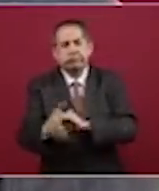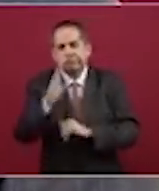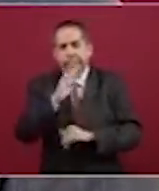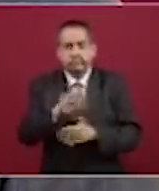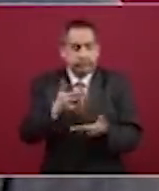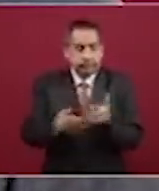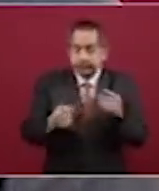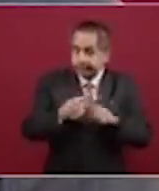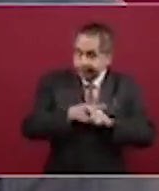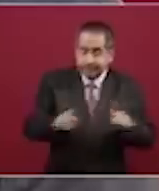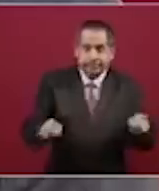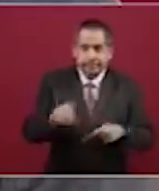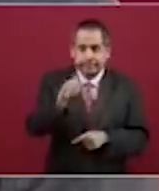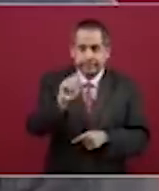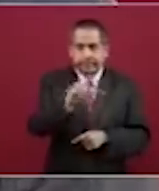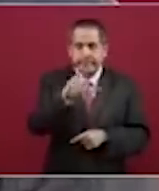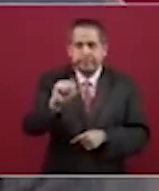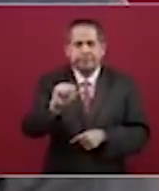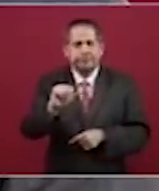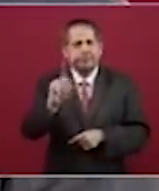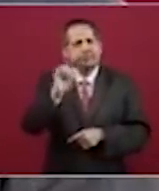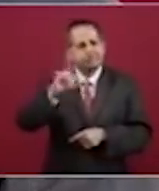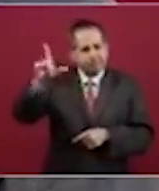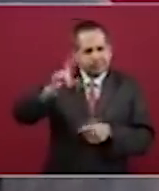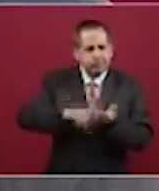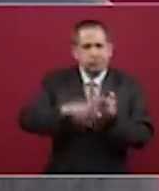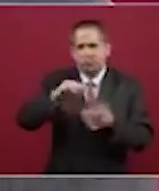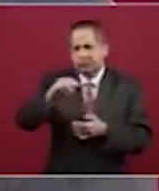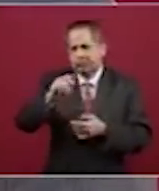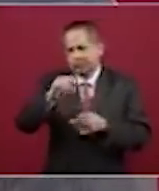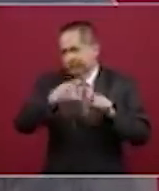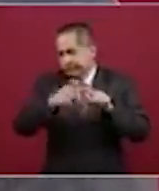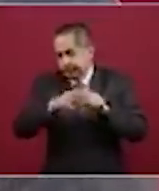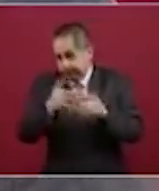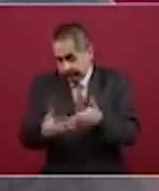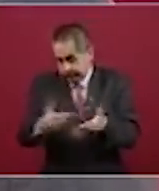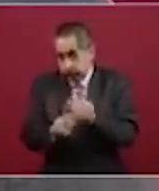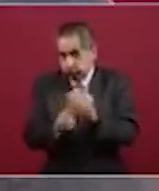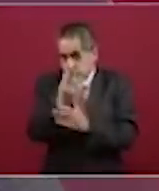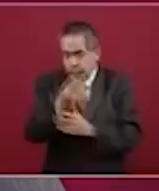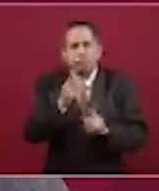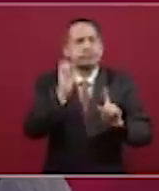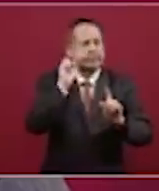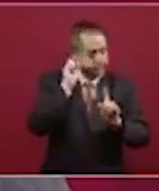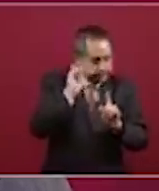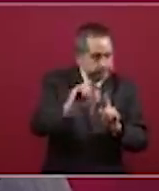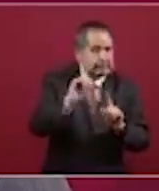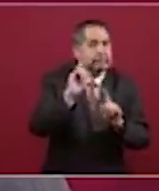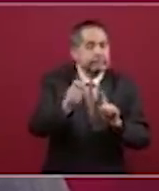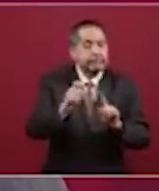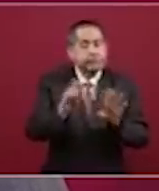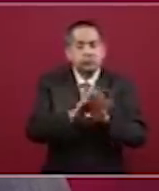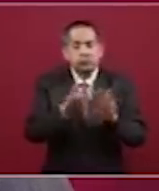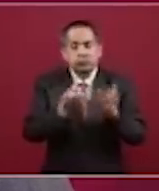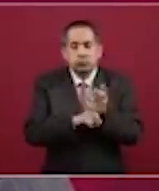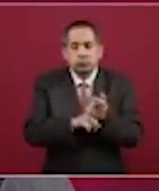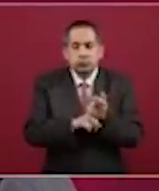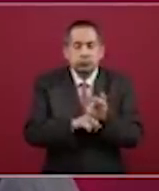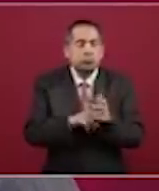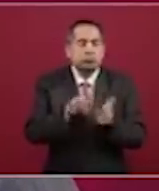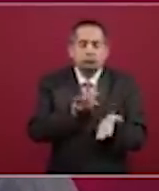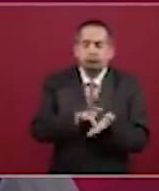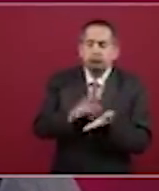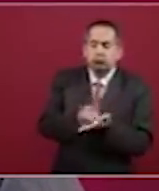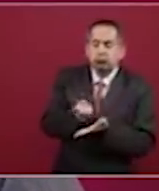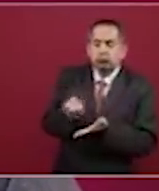carrera magisterial, una carrera profesional del magisterio, etcétera, hablamos que sí va a haber un mecanismo de estímulo